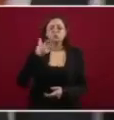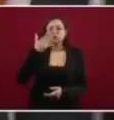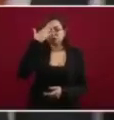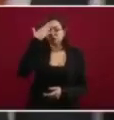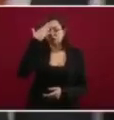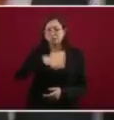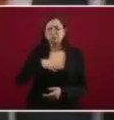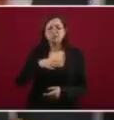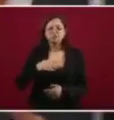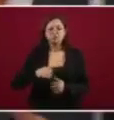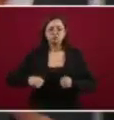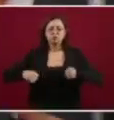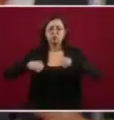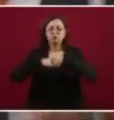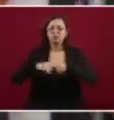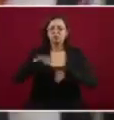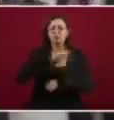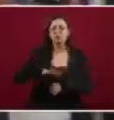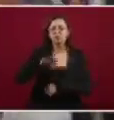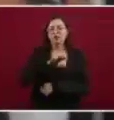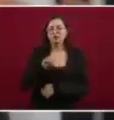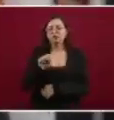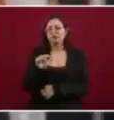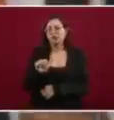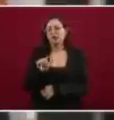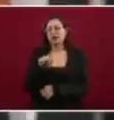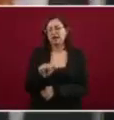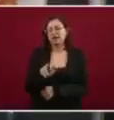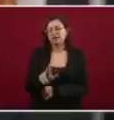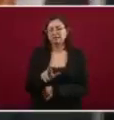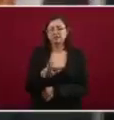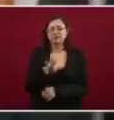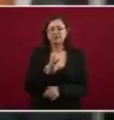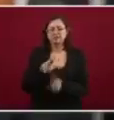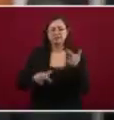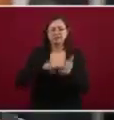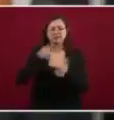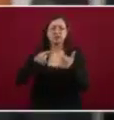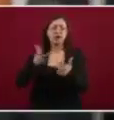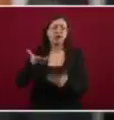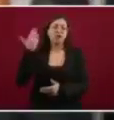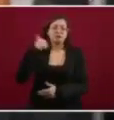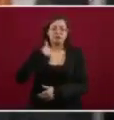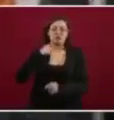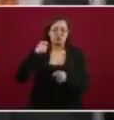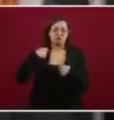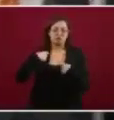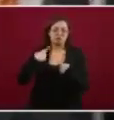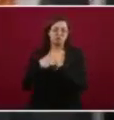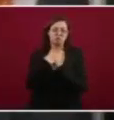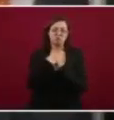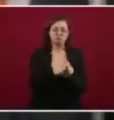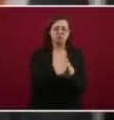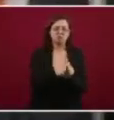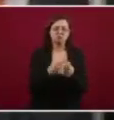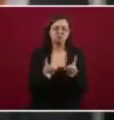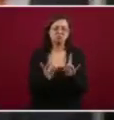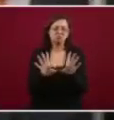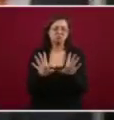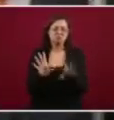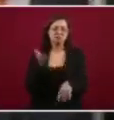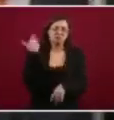de Sinaloa. En esta misma región fui yo secuestrado y sufrí también esas cosas,